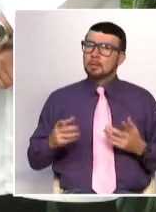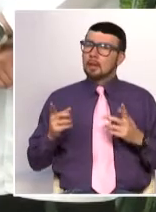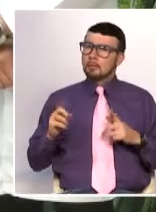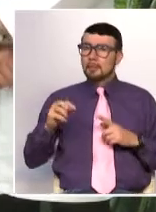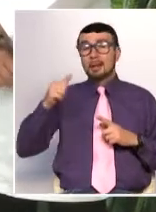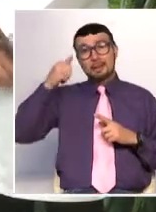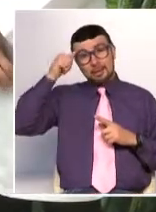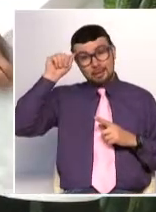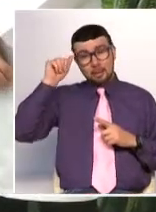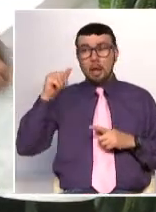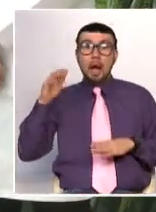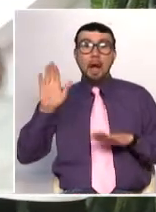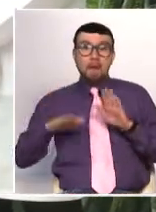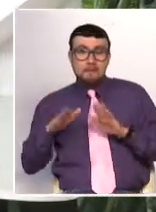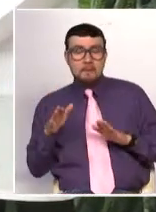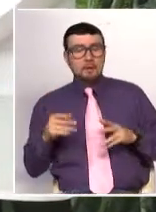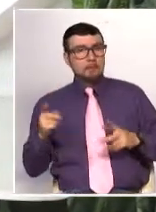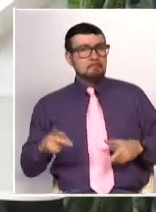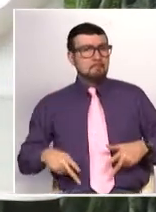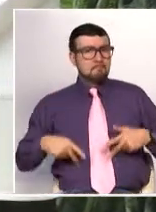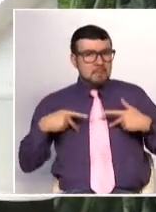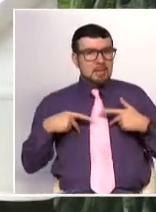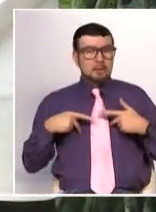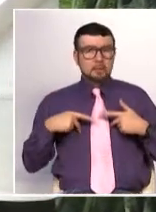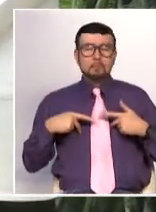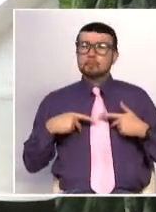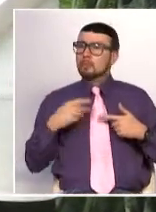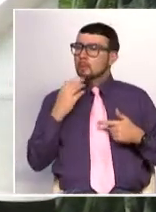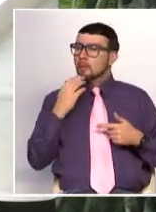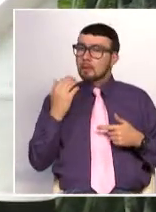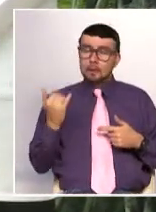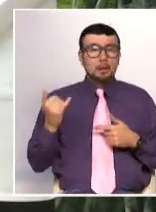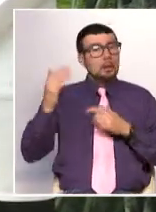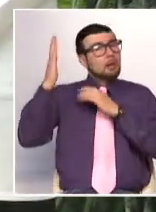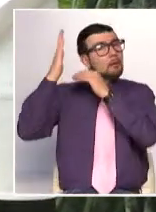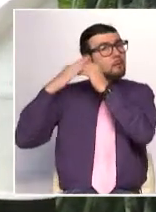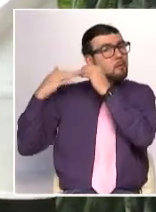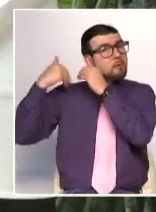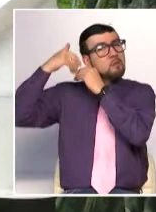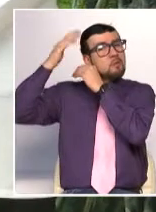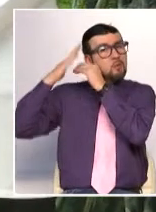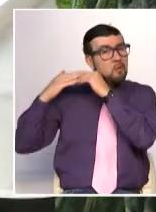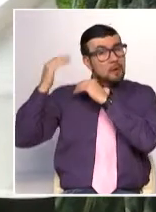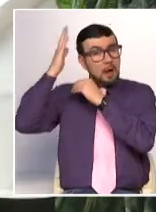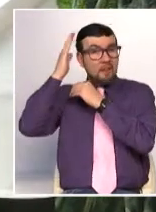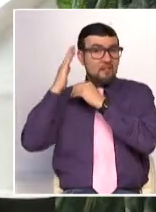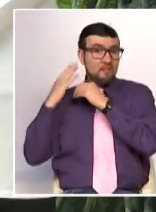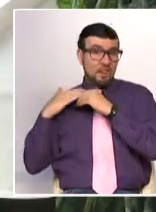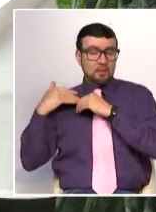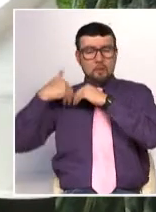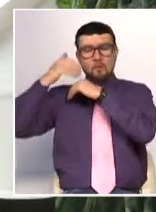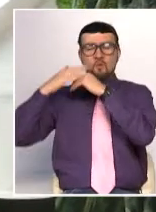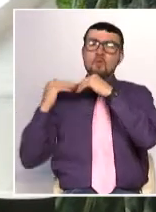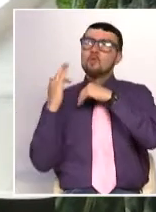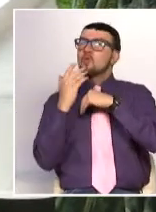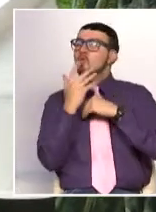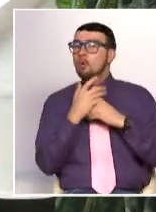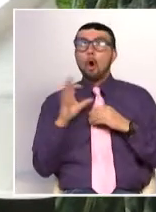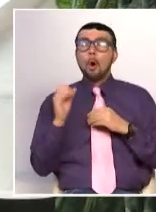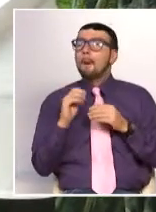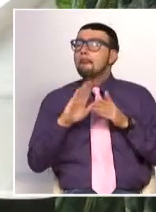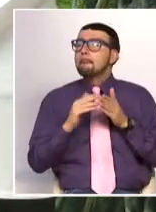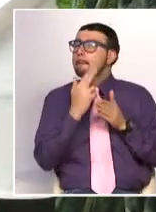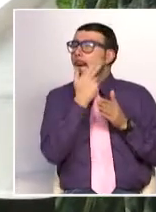que nosotros utilizamos en la vida como sería la tintura del cabello como serían el maquillaje que tiene también